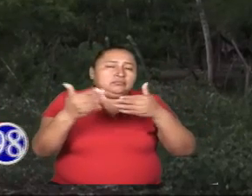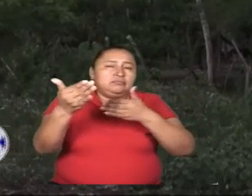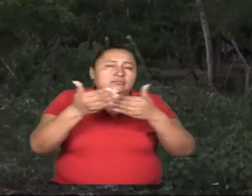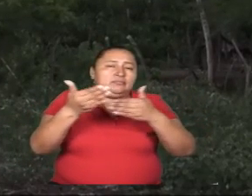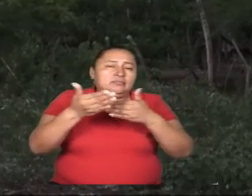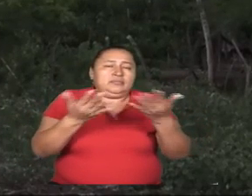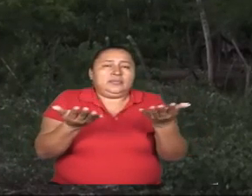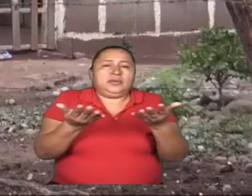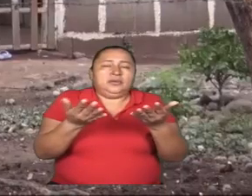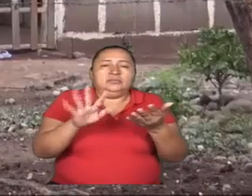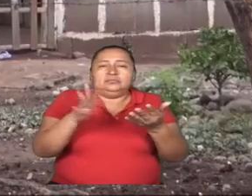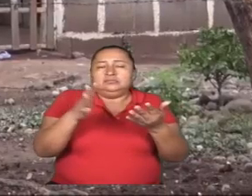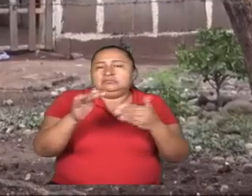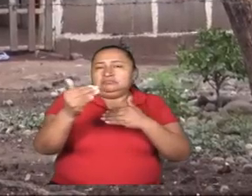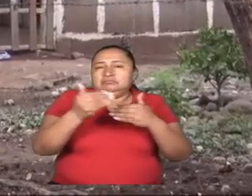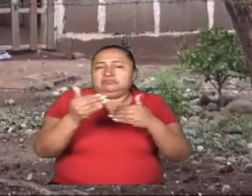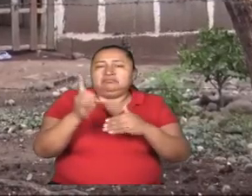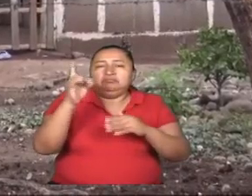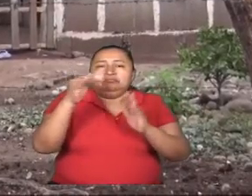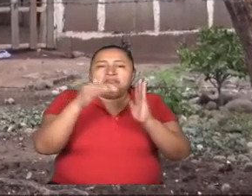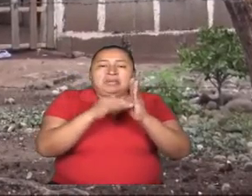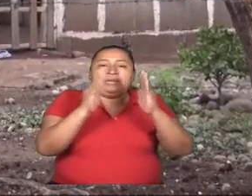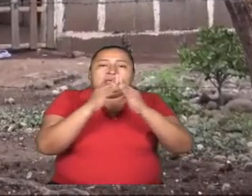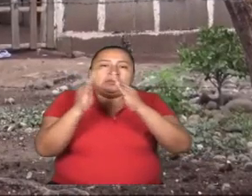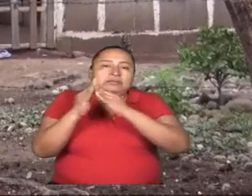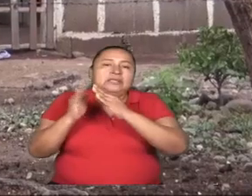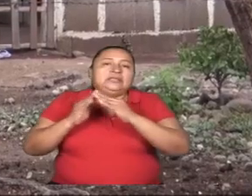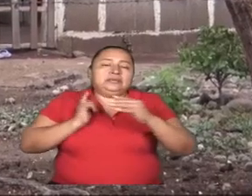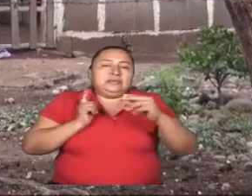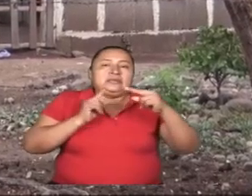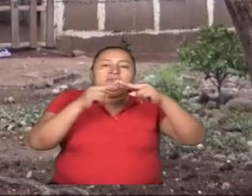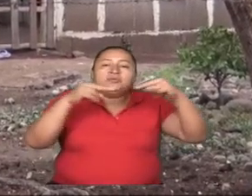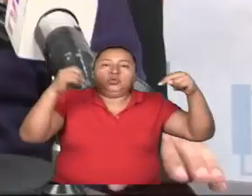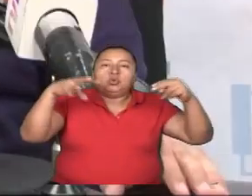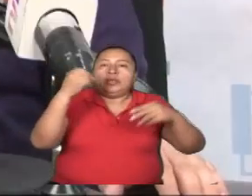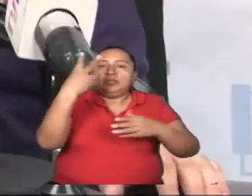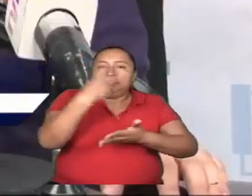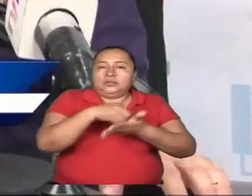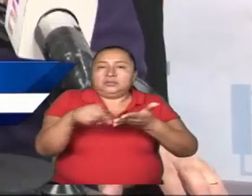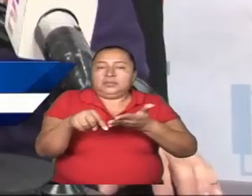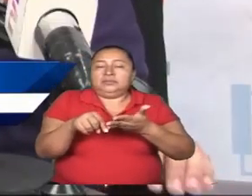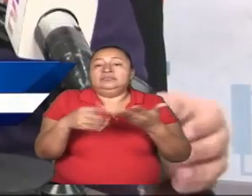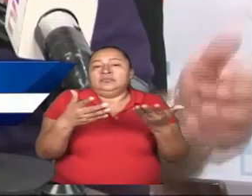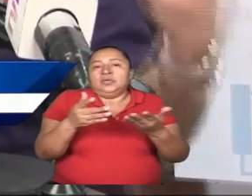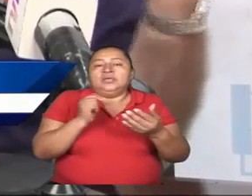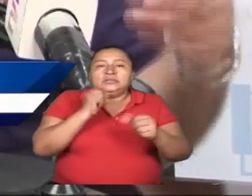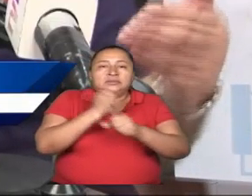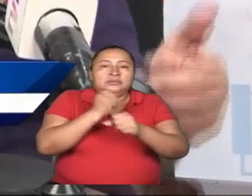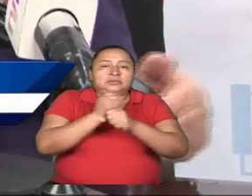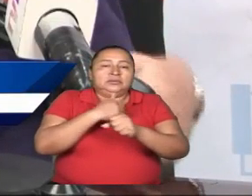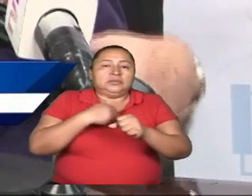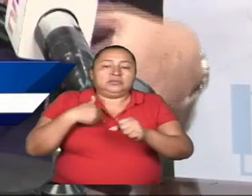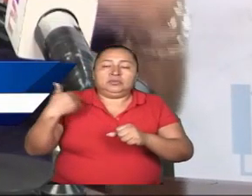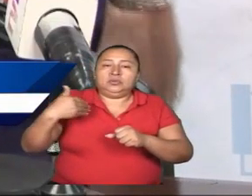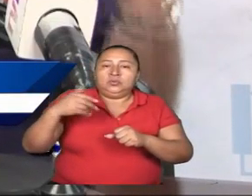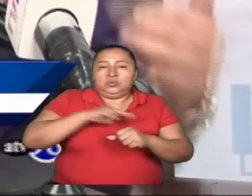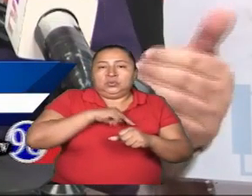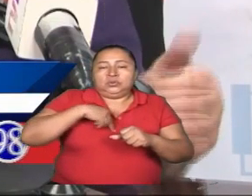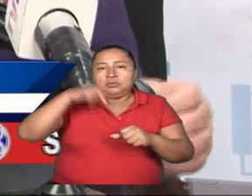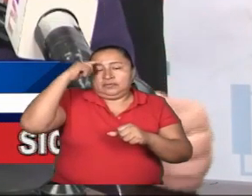aproximadamente acercándonos a las 1.000 viviendas electrificadas en estas dos semanas. Ese es el trabajo que ha venido haciendo nuestro